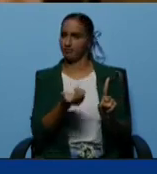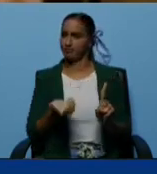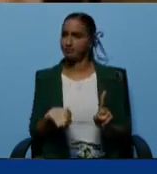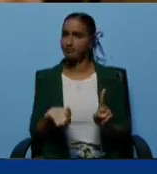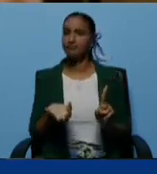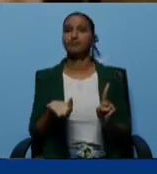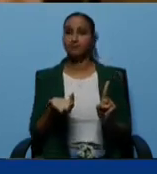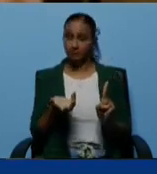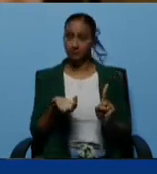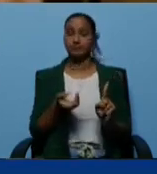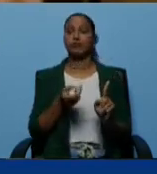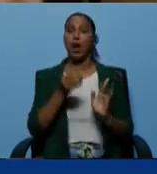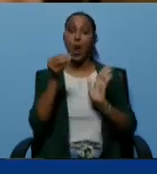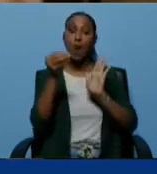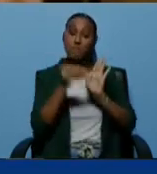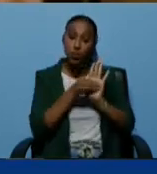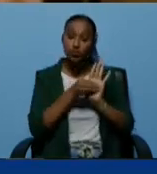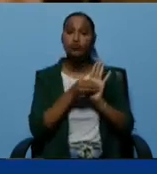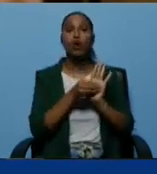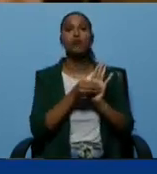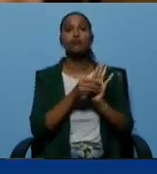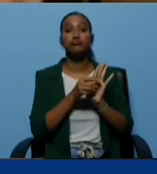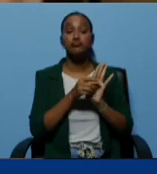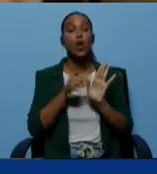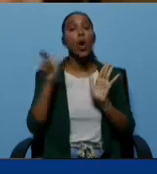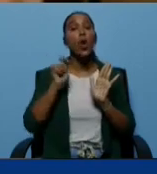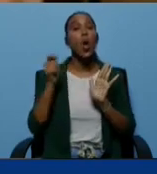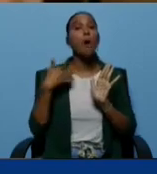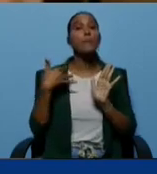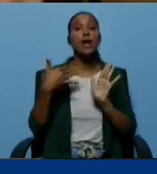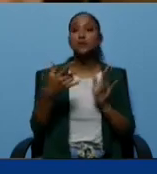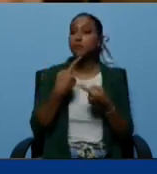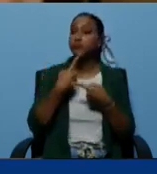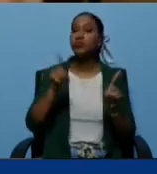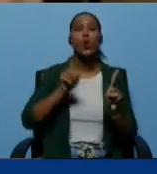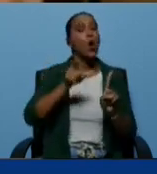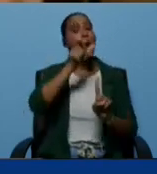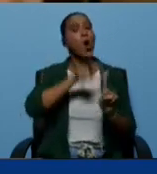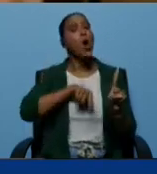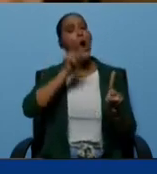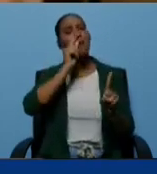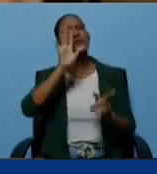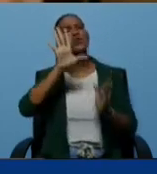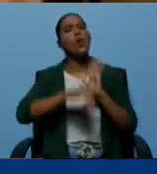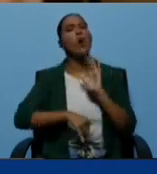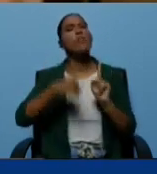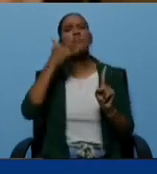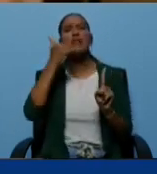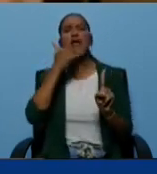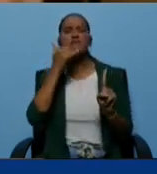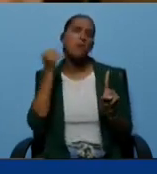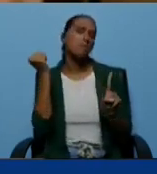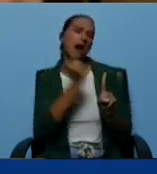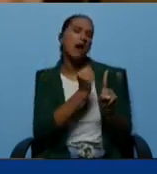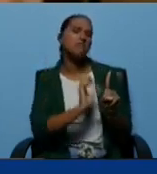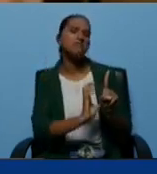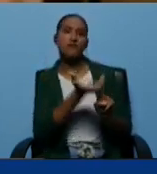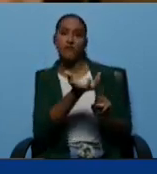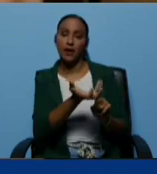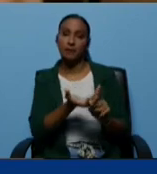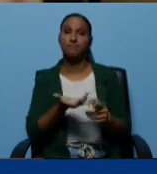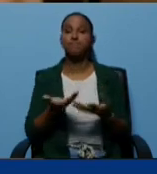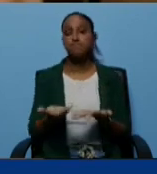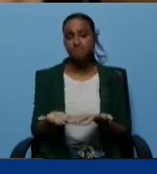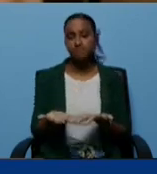su inacción en esos meses, diciendo que era porque se había robado un celular. Sobre esto, como